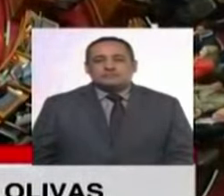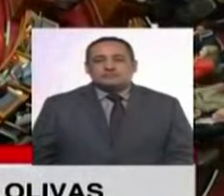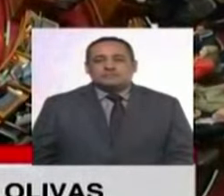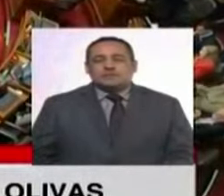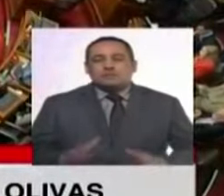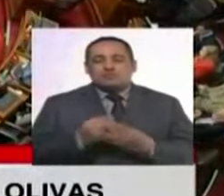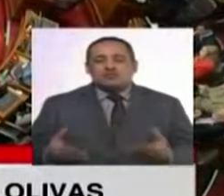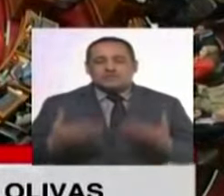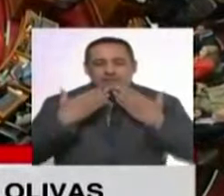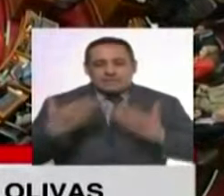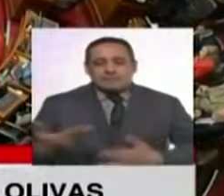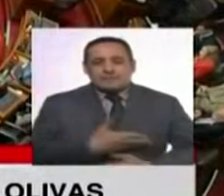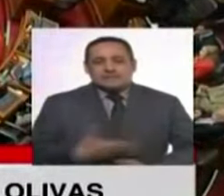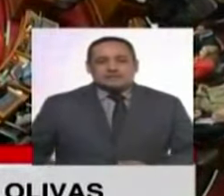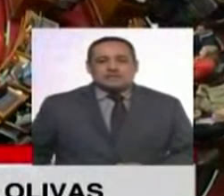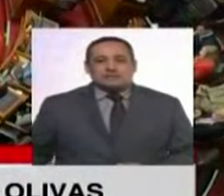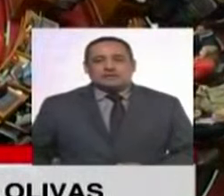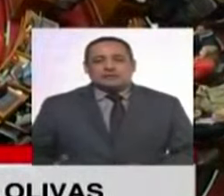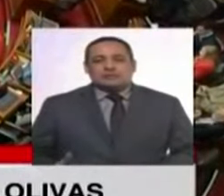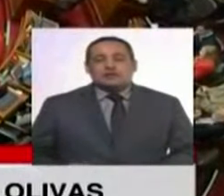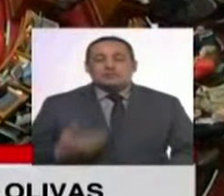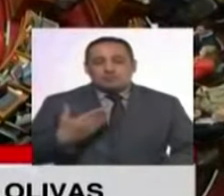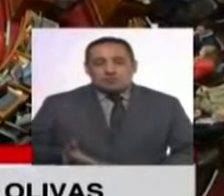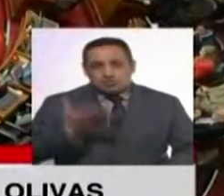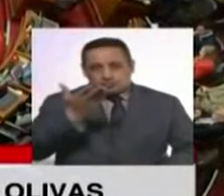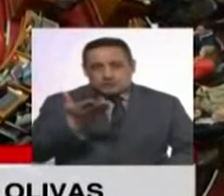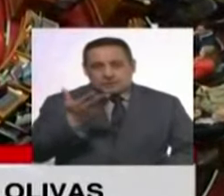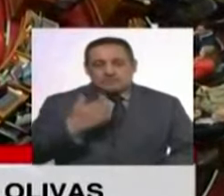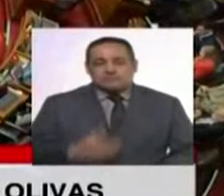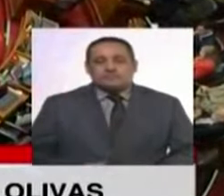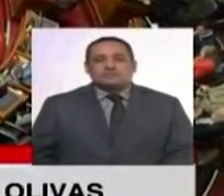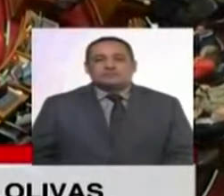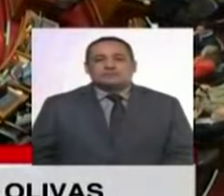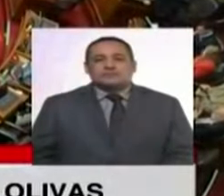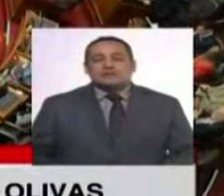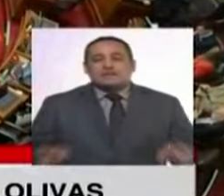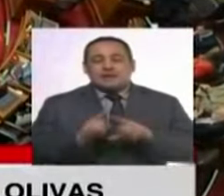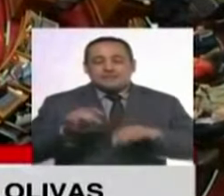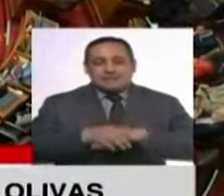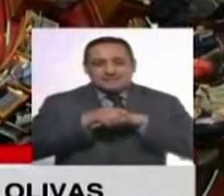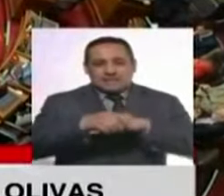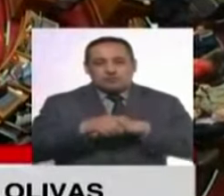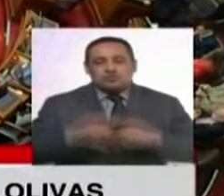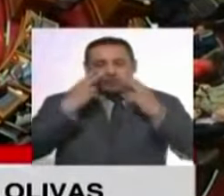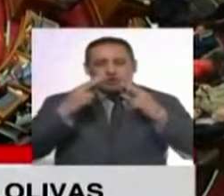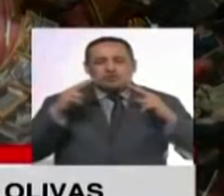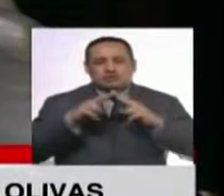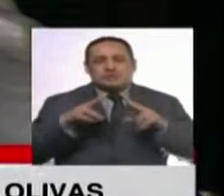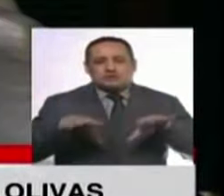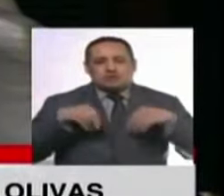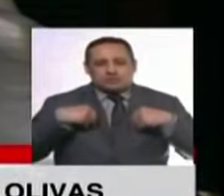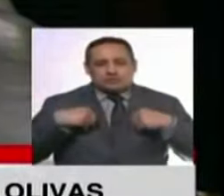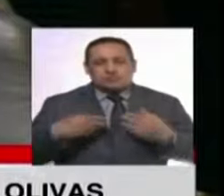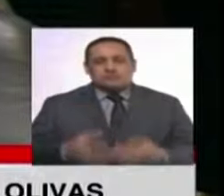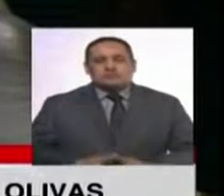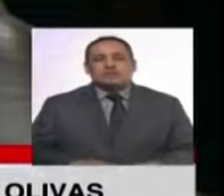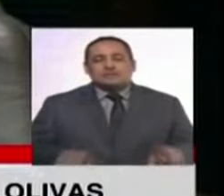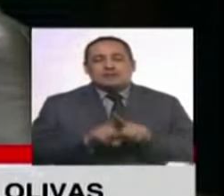Muchas gracias presidenta por su intermedio el saludo y el reconocimiento